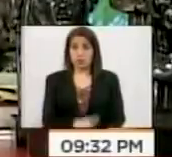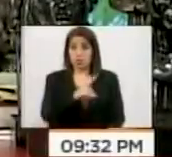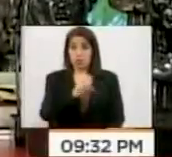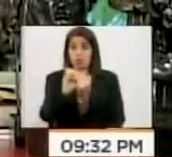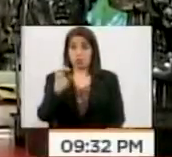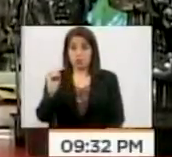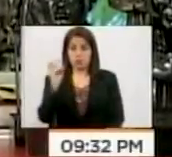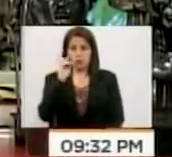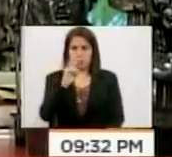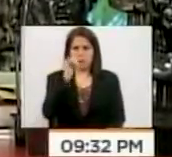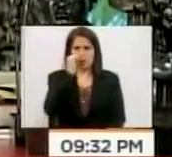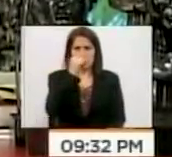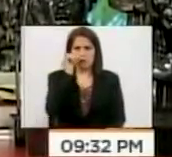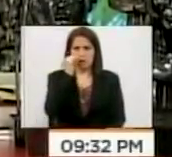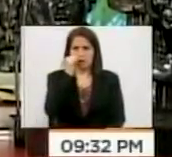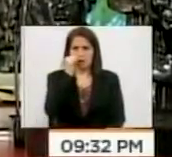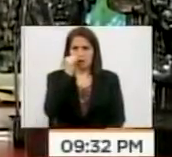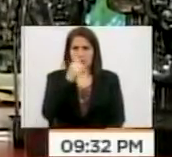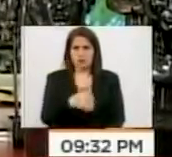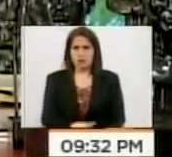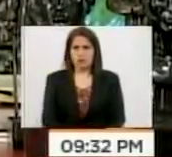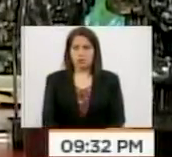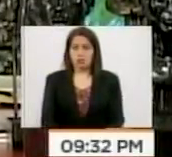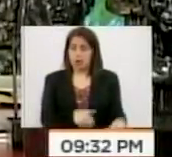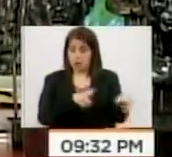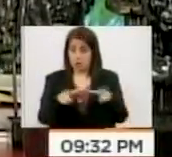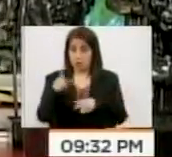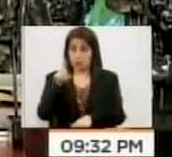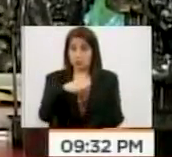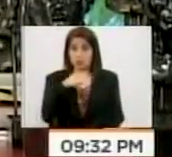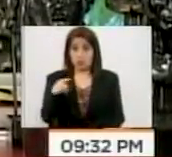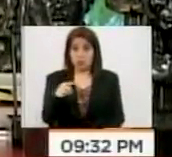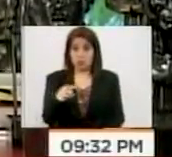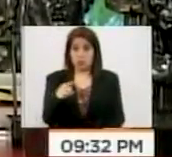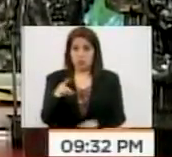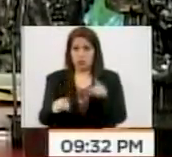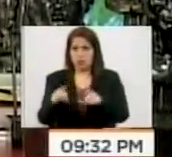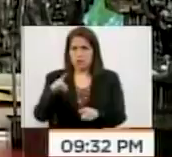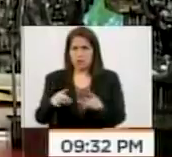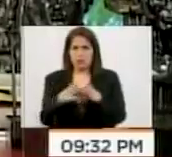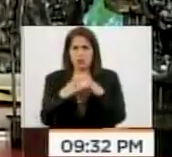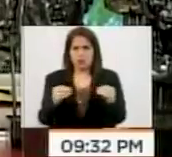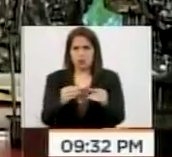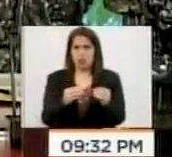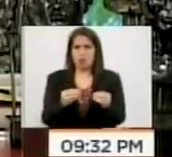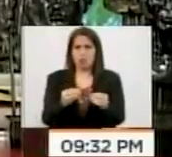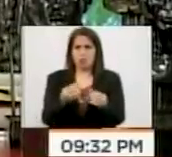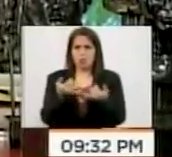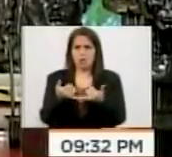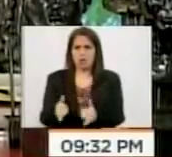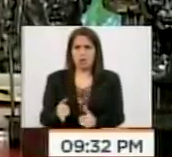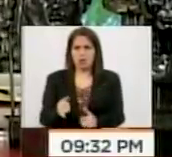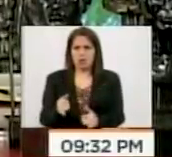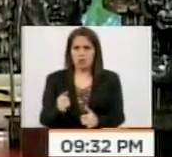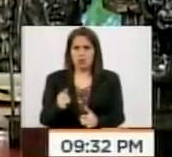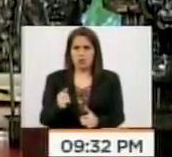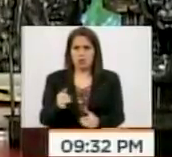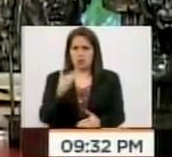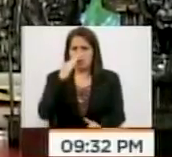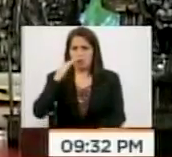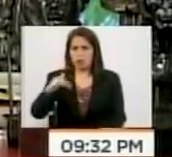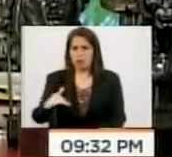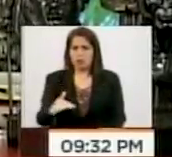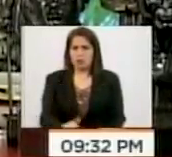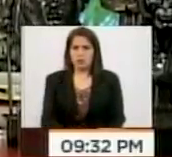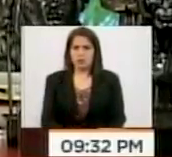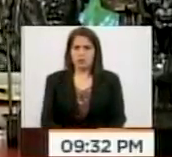tengo aquí un video. ¿Lo tenemos listo? Aquí dependemos todo de Matías, que es el hijo pequeño de Hernán Canorea.